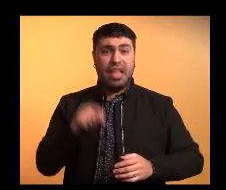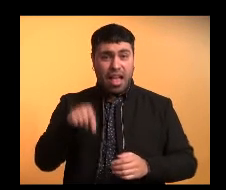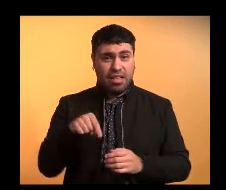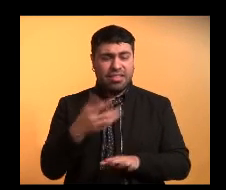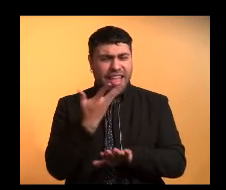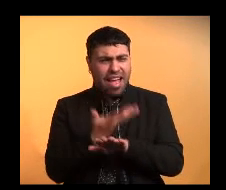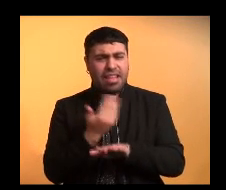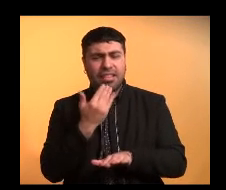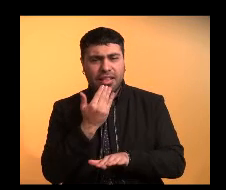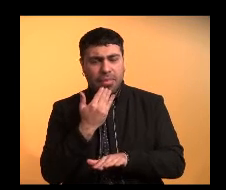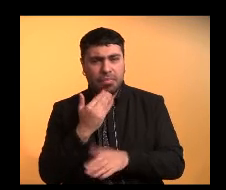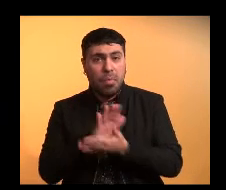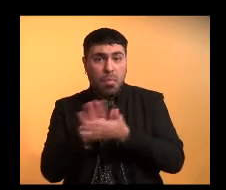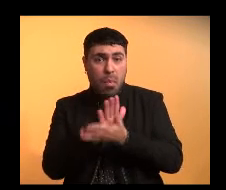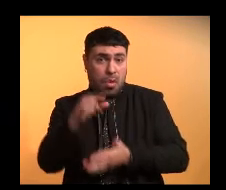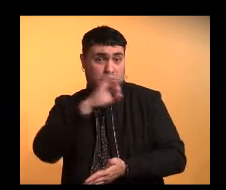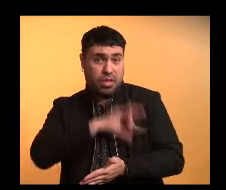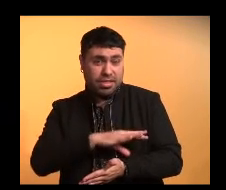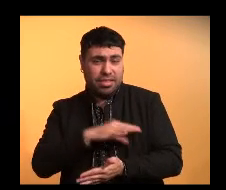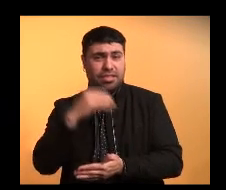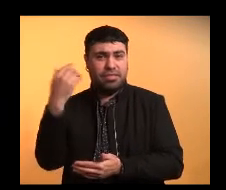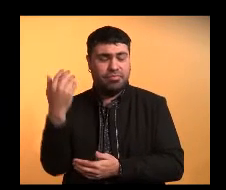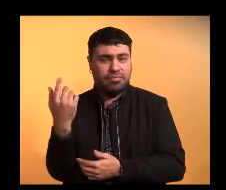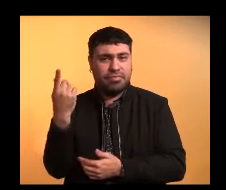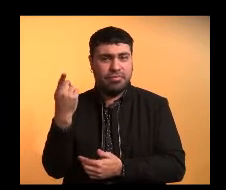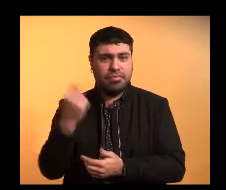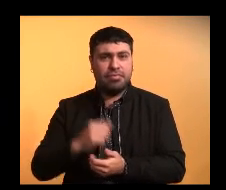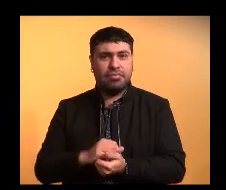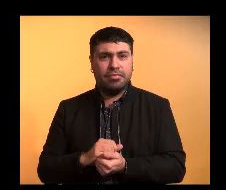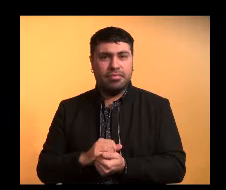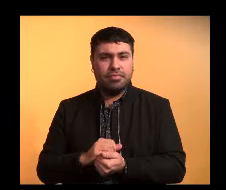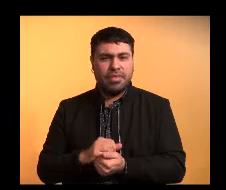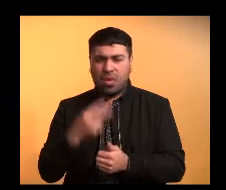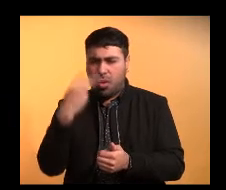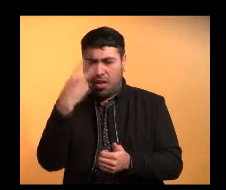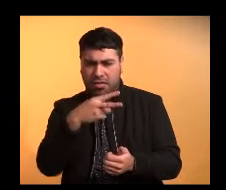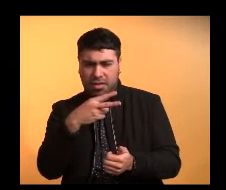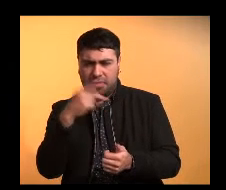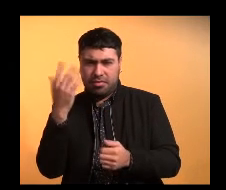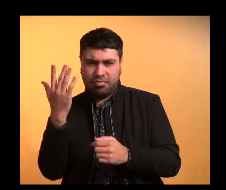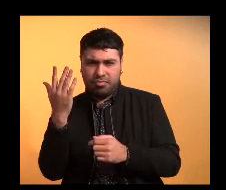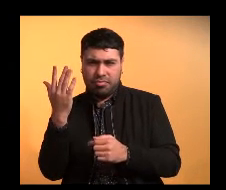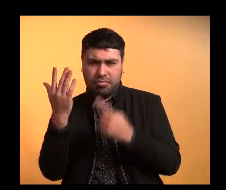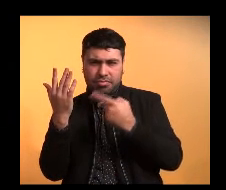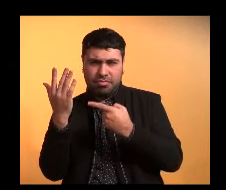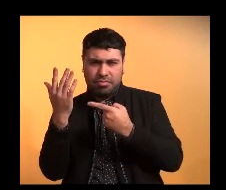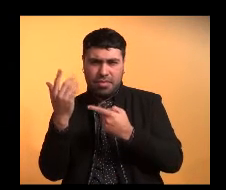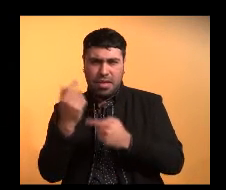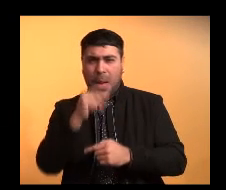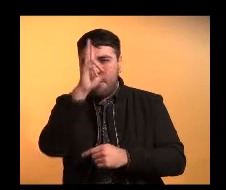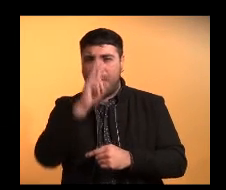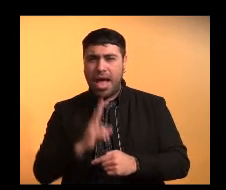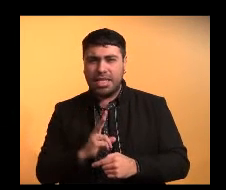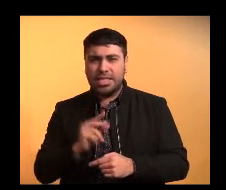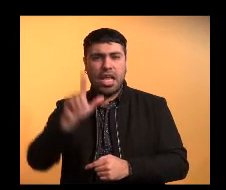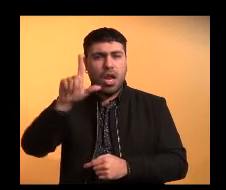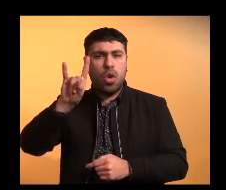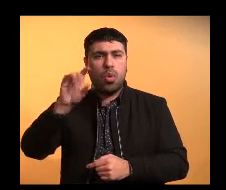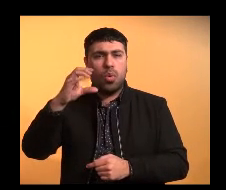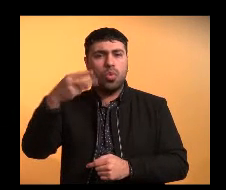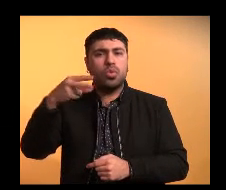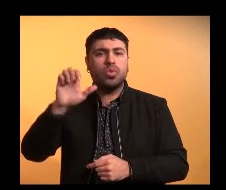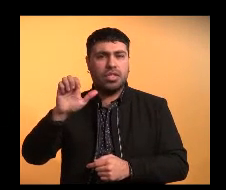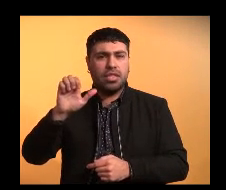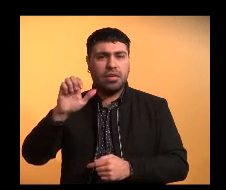las personas que están de Chile y si es que habrán visto alguna vez, este se parece bastante al luche, y de hecho